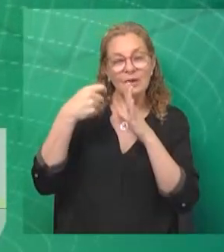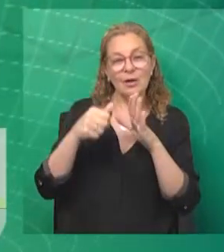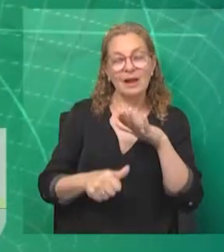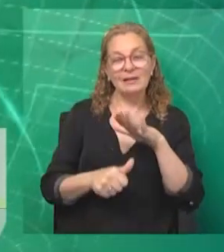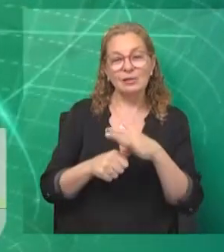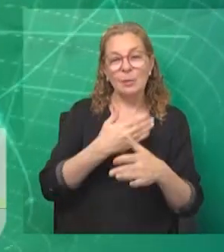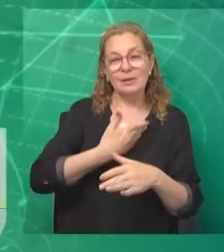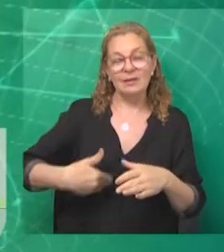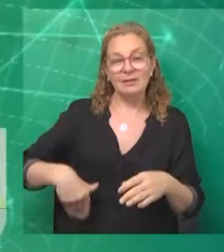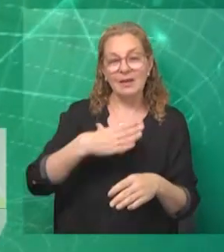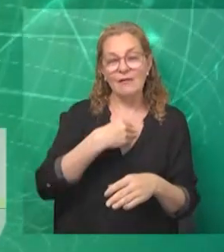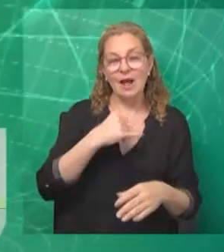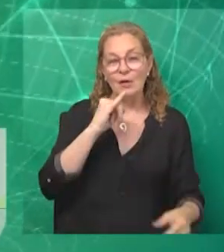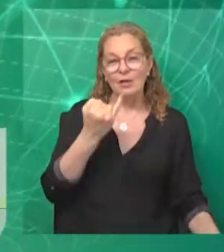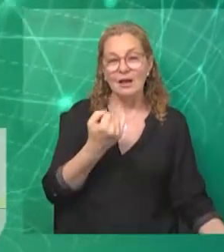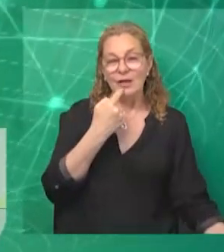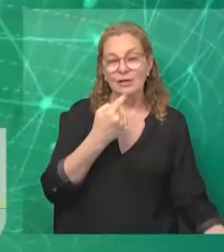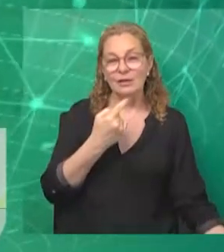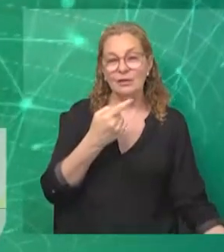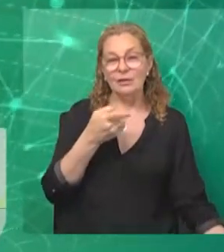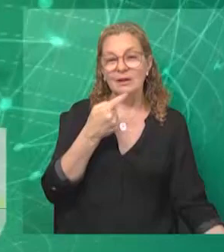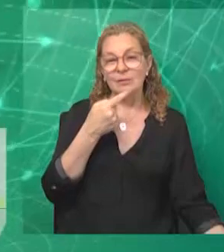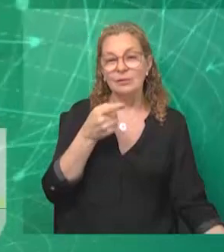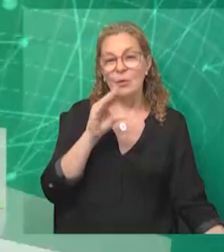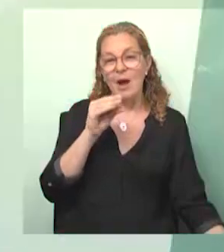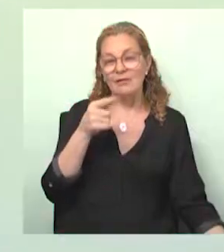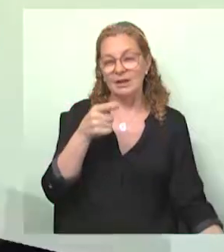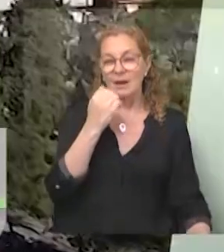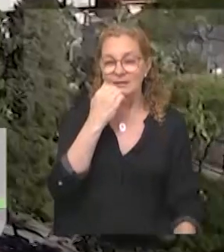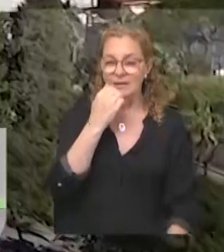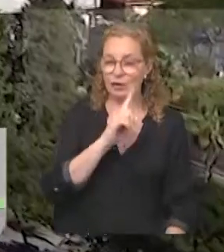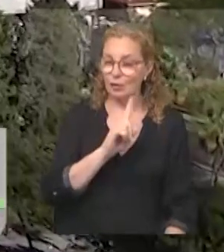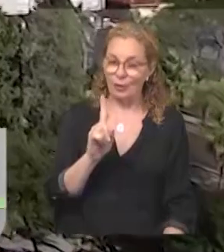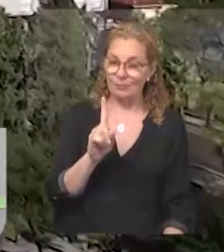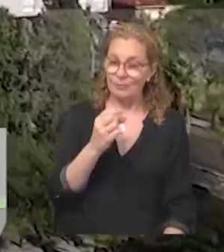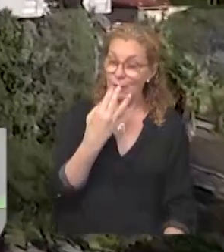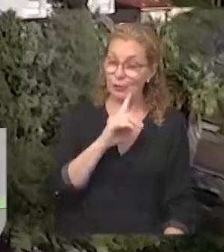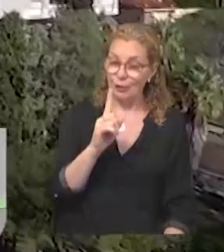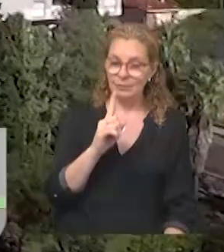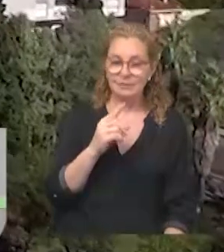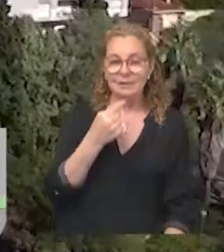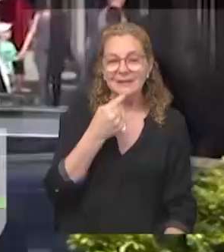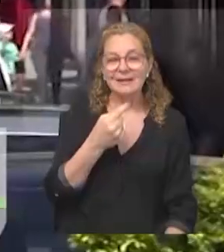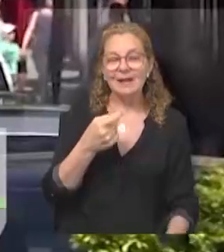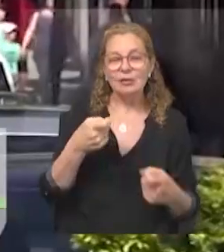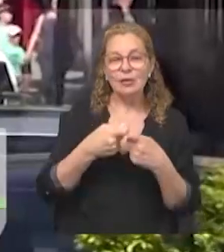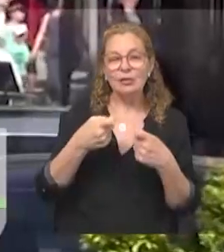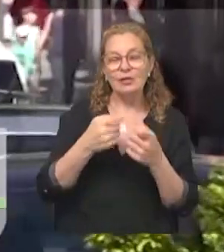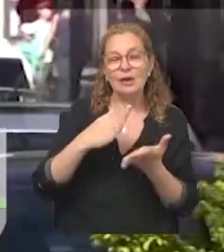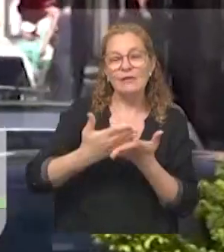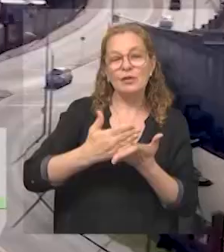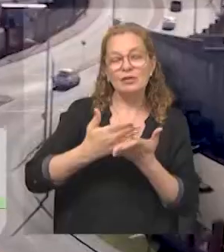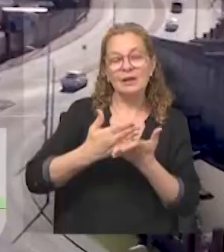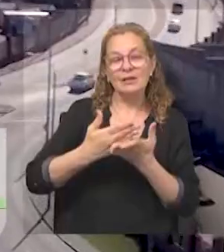presidencial nacionalista Álvaro delgado y le sugirió que no hable de él comerciantes y asociaciones de negocios fronterizos